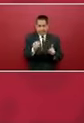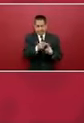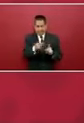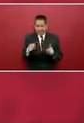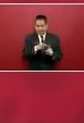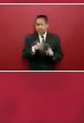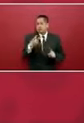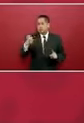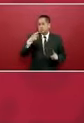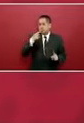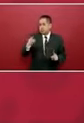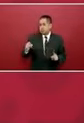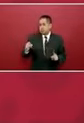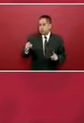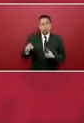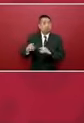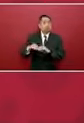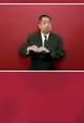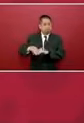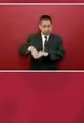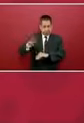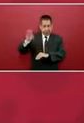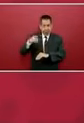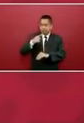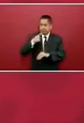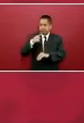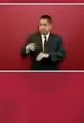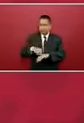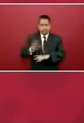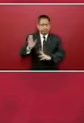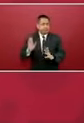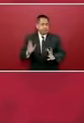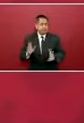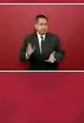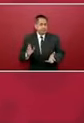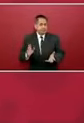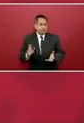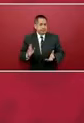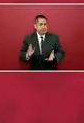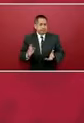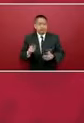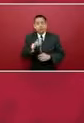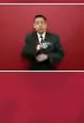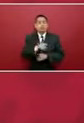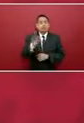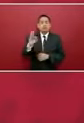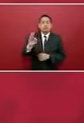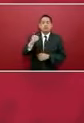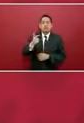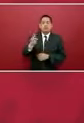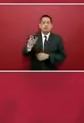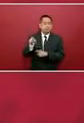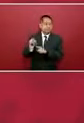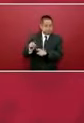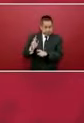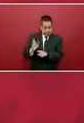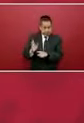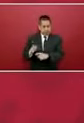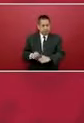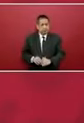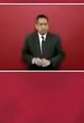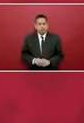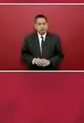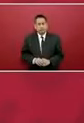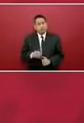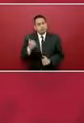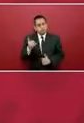febrero, más de 200 denuncias presentadas en la Fiscalía General,